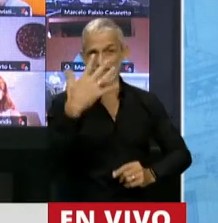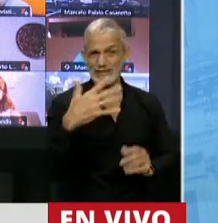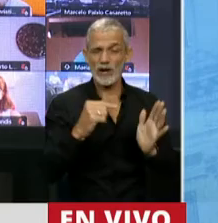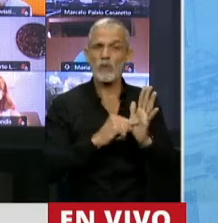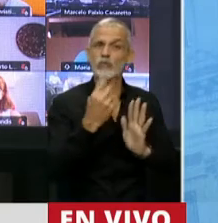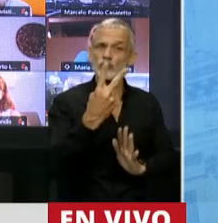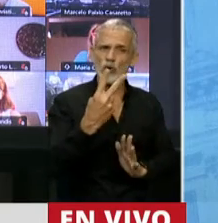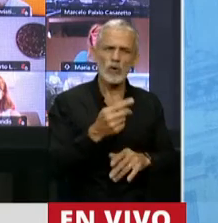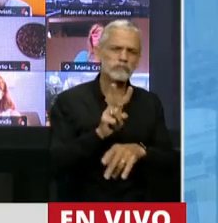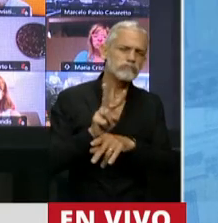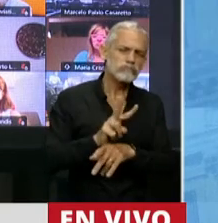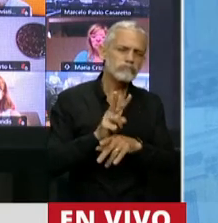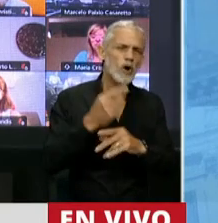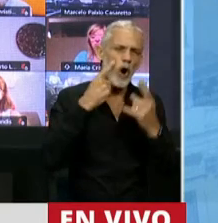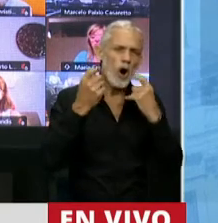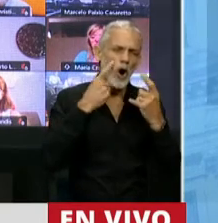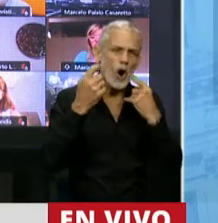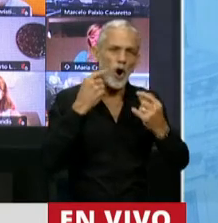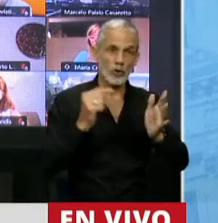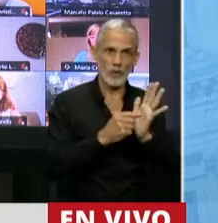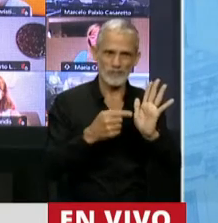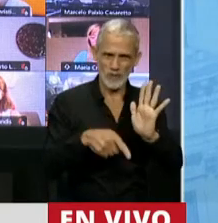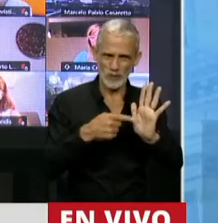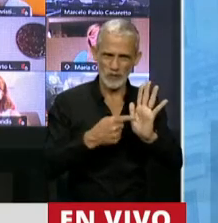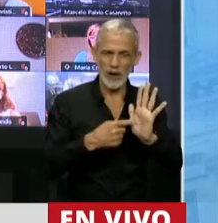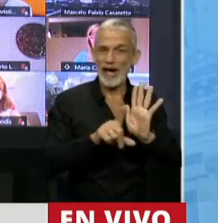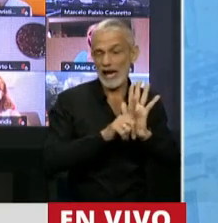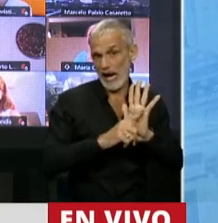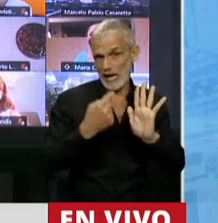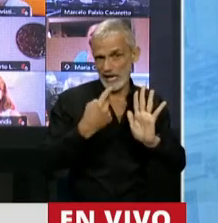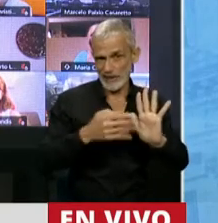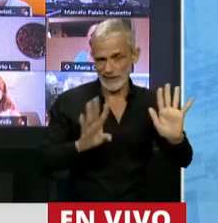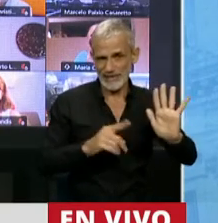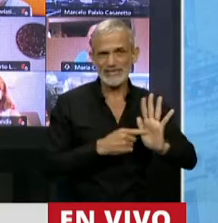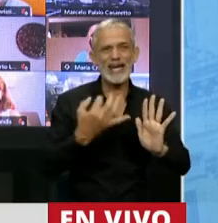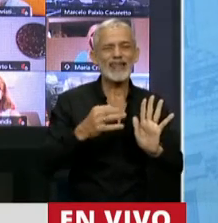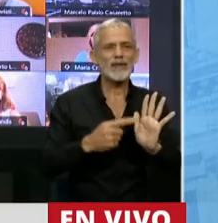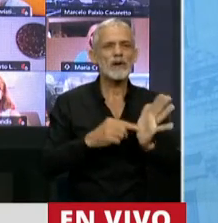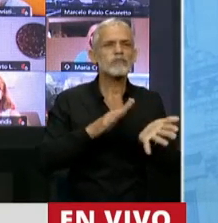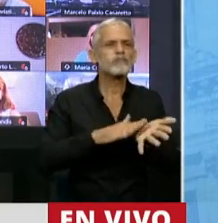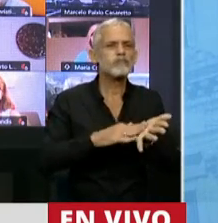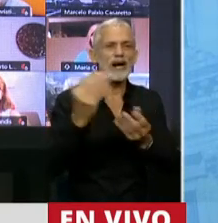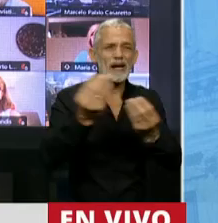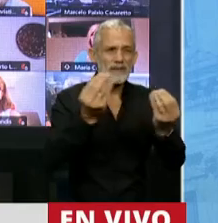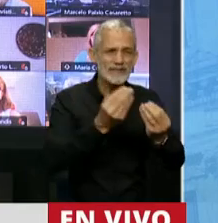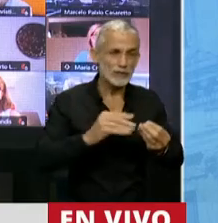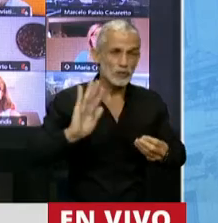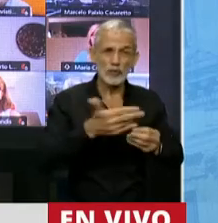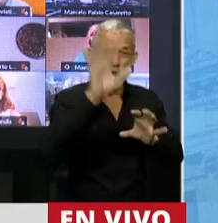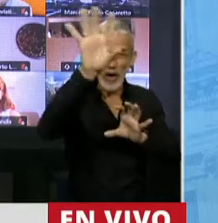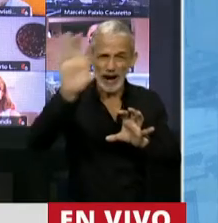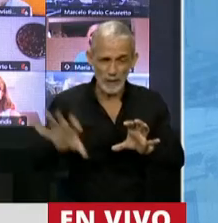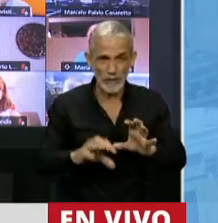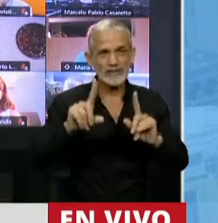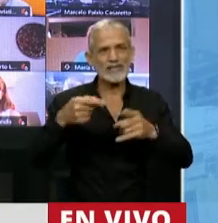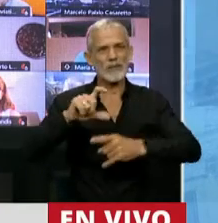el control y fiscalización de la ejecución de lo establecido en este inciso según lo determina la ley, la que deberá asegurar la representación de todas las provincias y la Ciudad de Buenos Aires en su